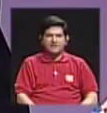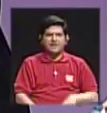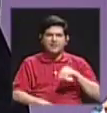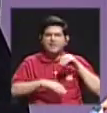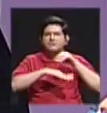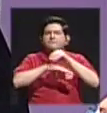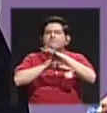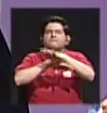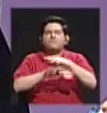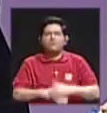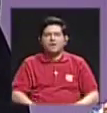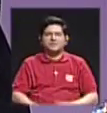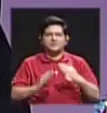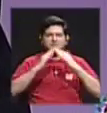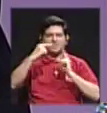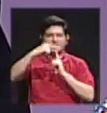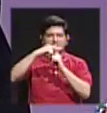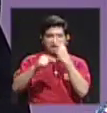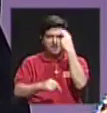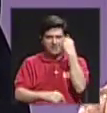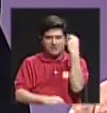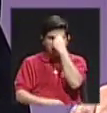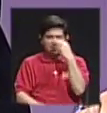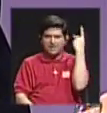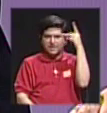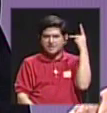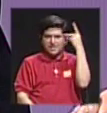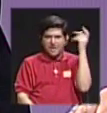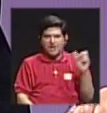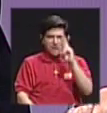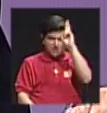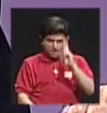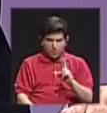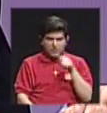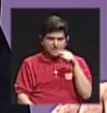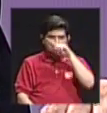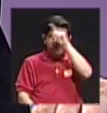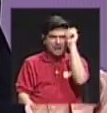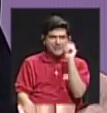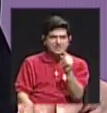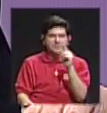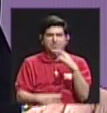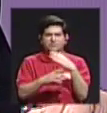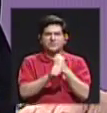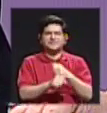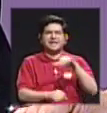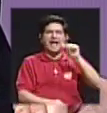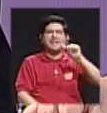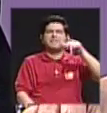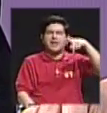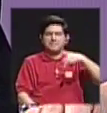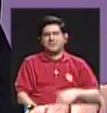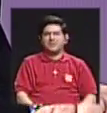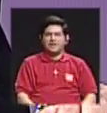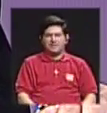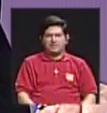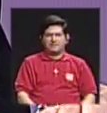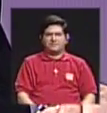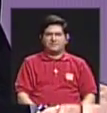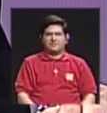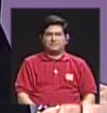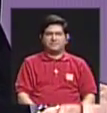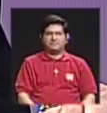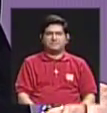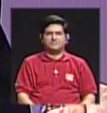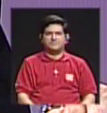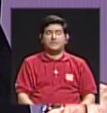la injerencia de la Iglesia Católica en la política costarricense? Esta es una pregunta que se hacía Andrei Pineda recientemente, y